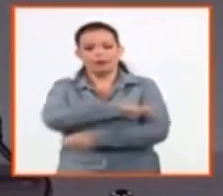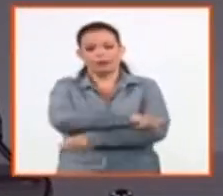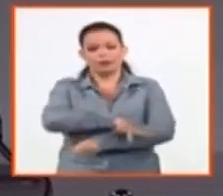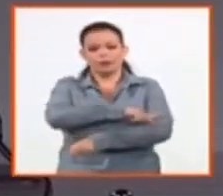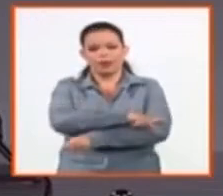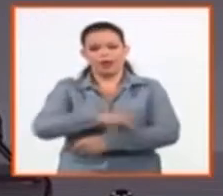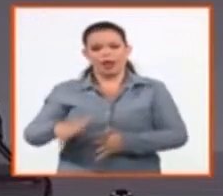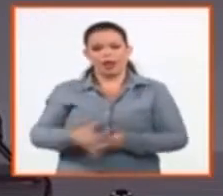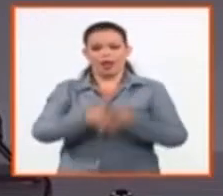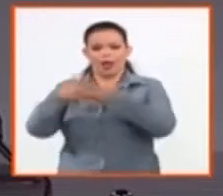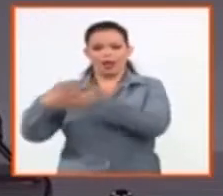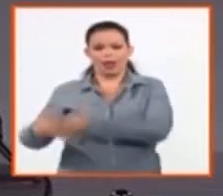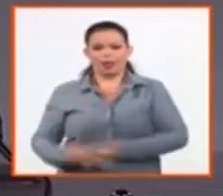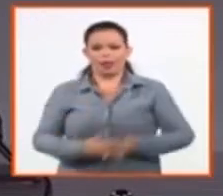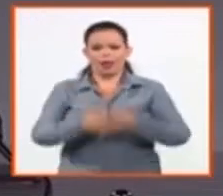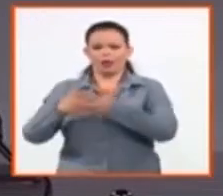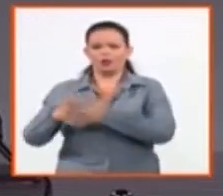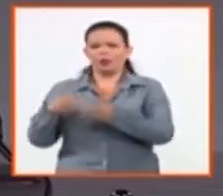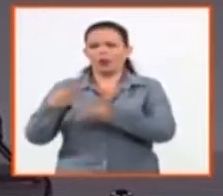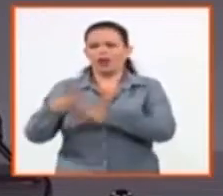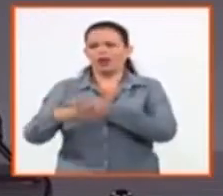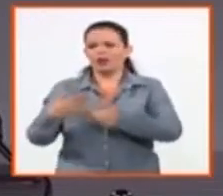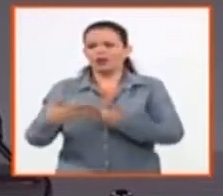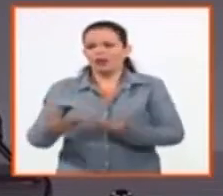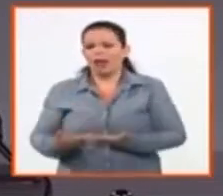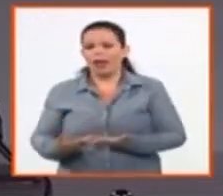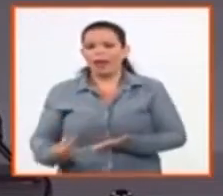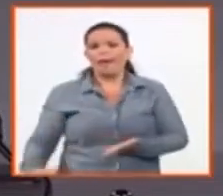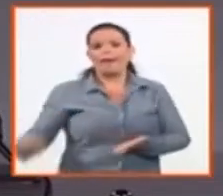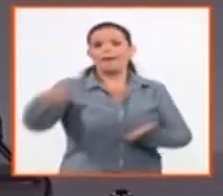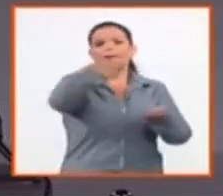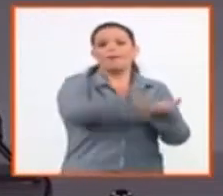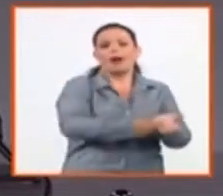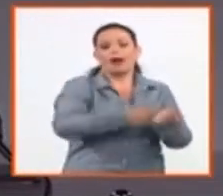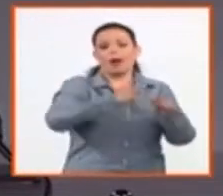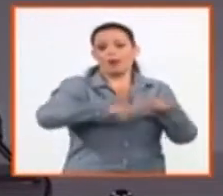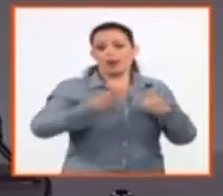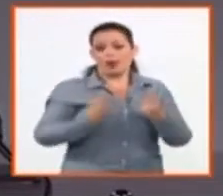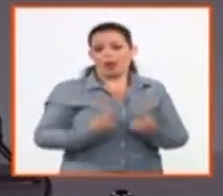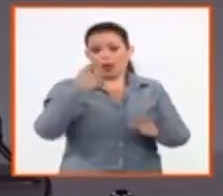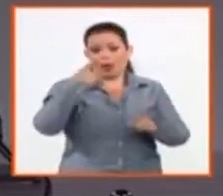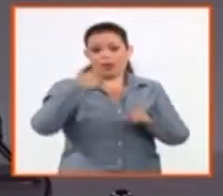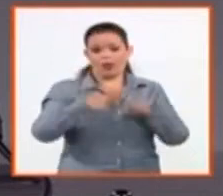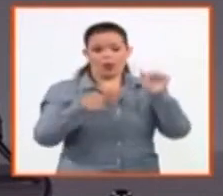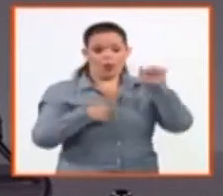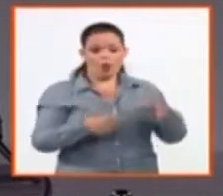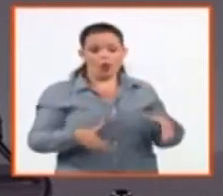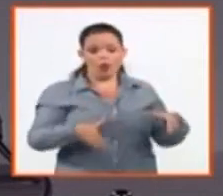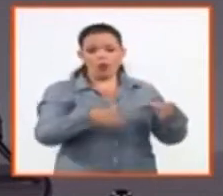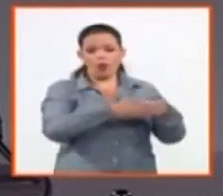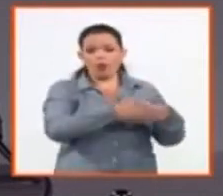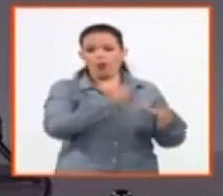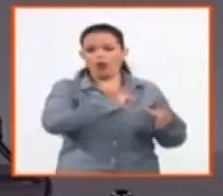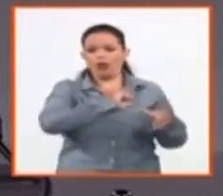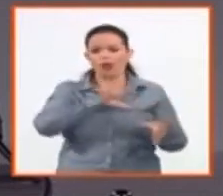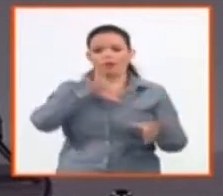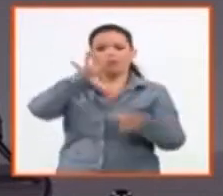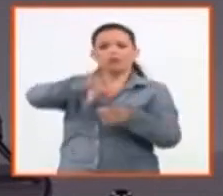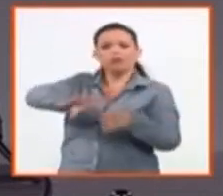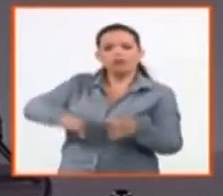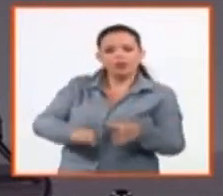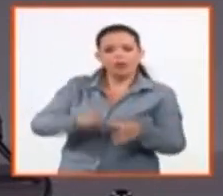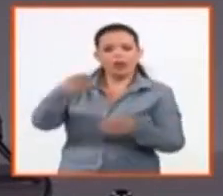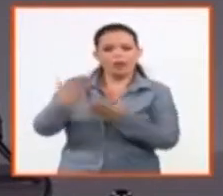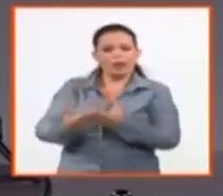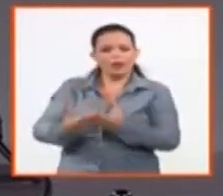atacaran las fábricas que ellos hacían. Había corrupción importantísima en el gobierno de Afganistán, y no dudes tú que una parte de ese